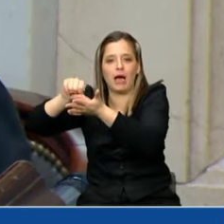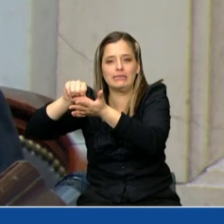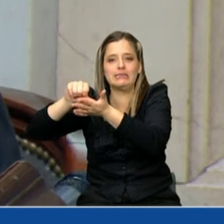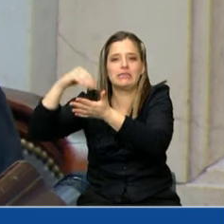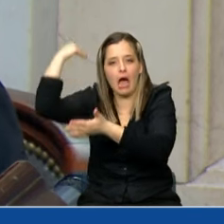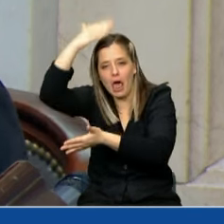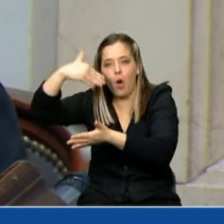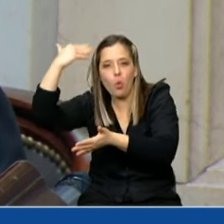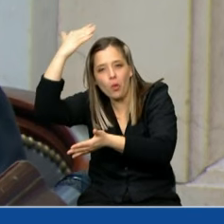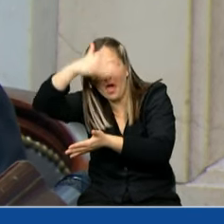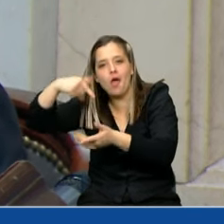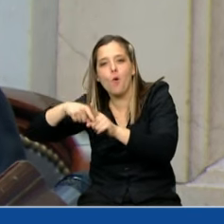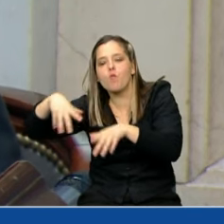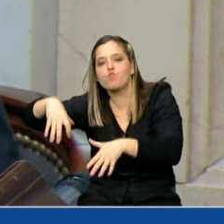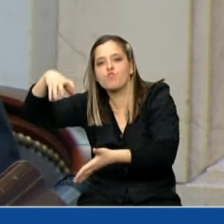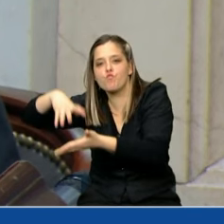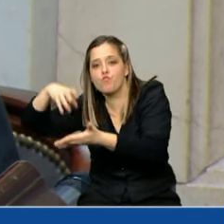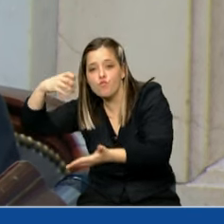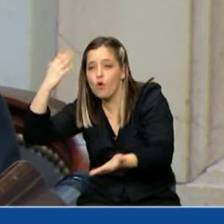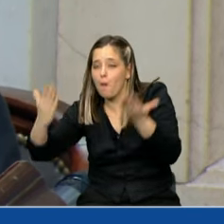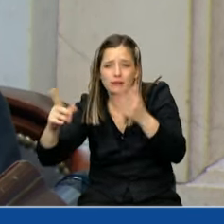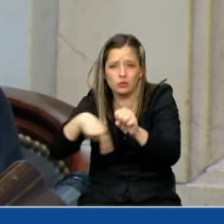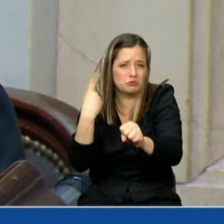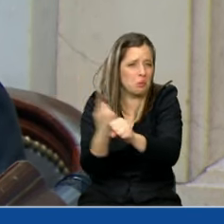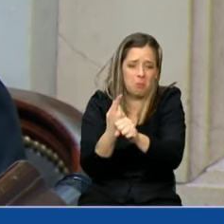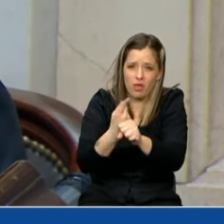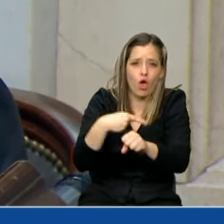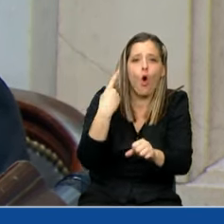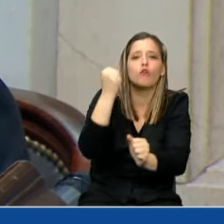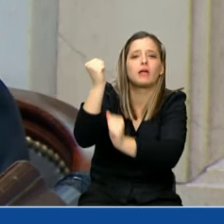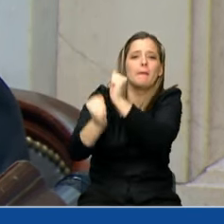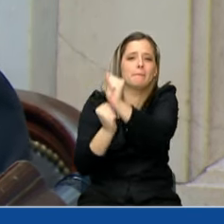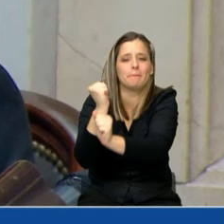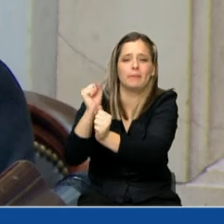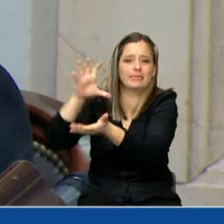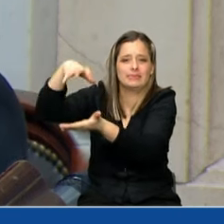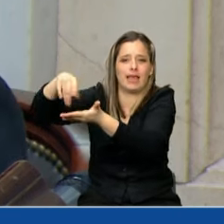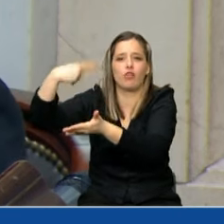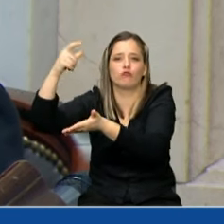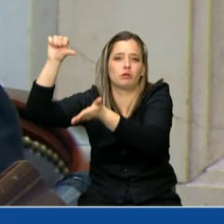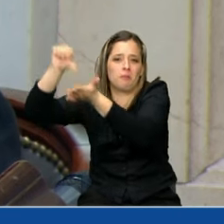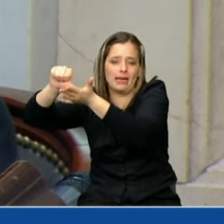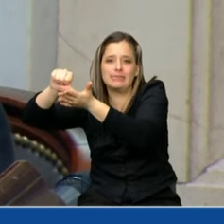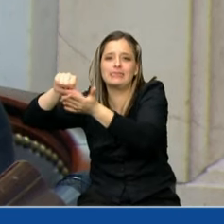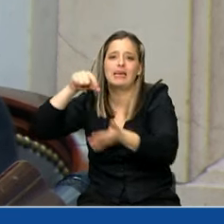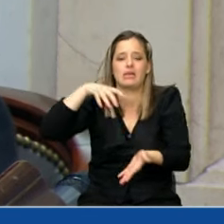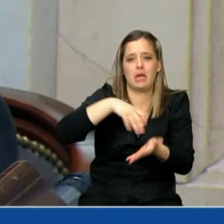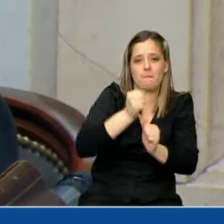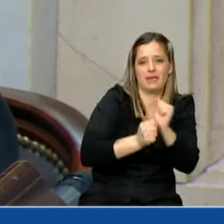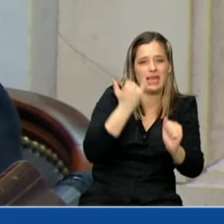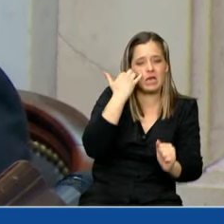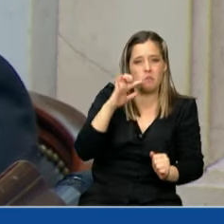comparar ipf con aramco la petrolera saudí tercera de cotización